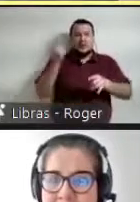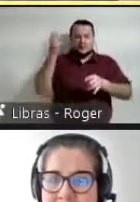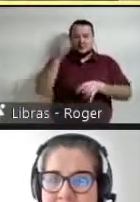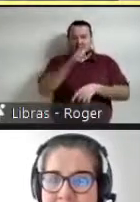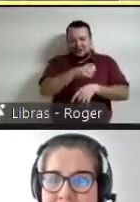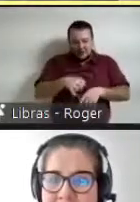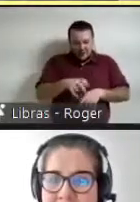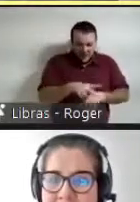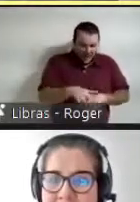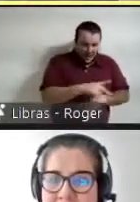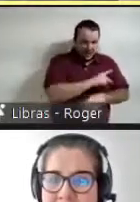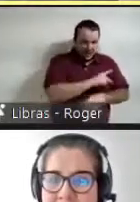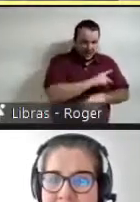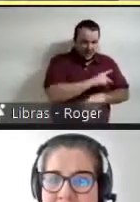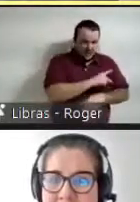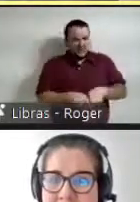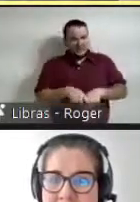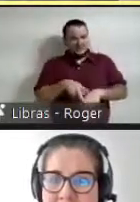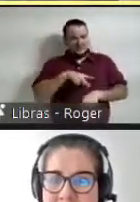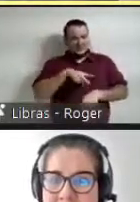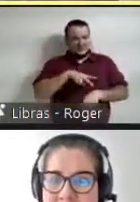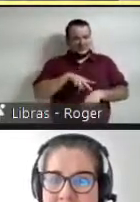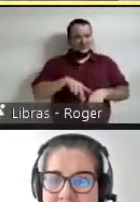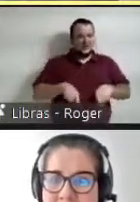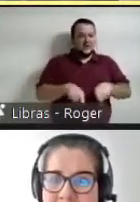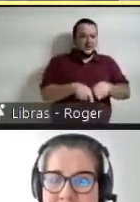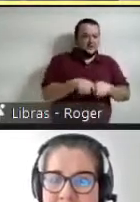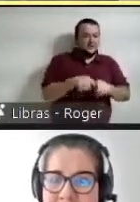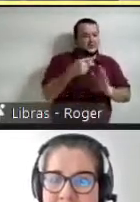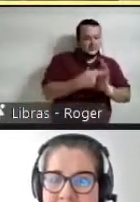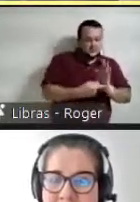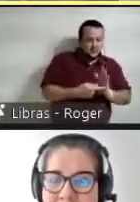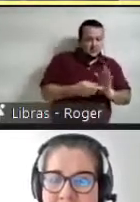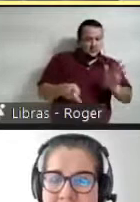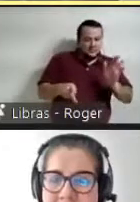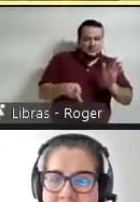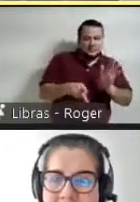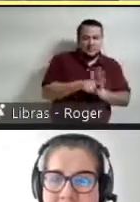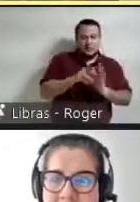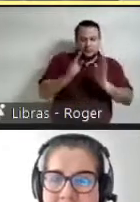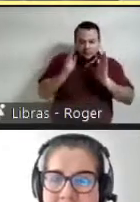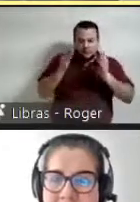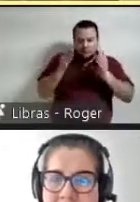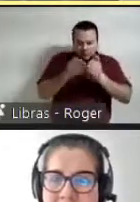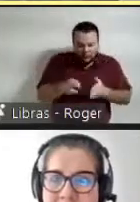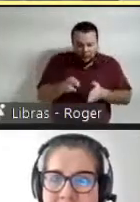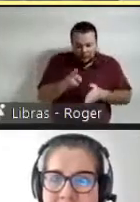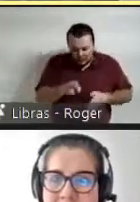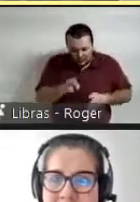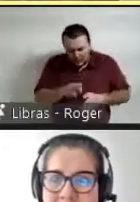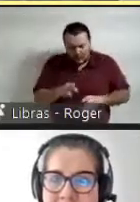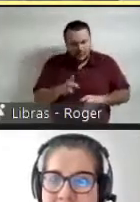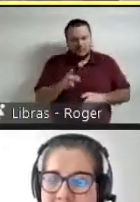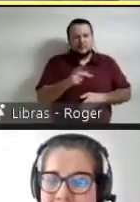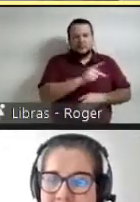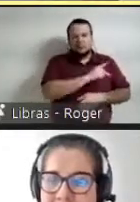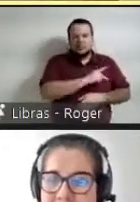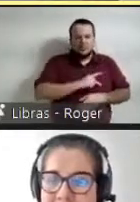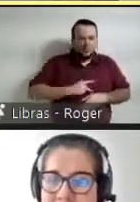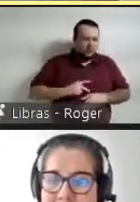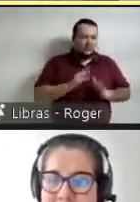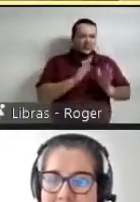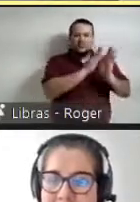los programas y aquellos destinados al uso público como biblioteca cafetería salas de exposición se articulan con el objetivo de